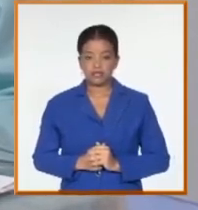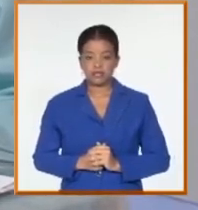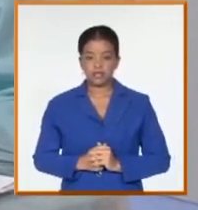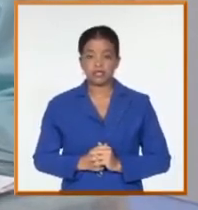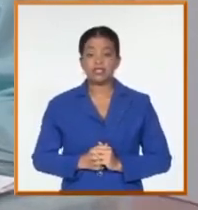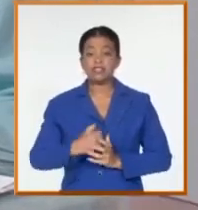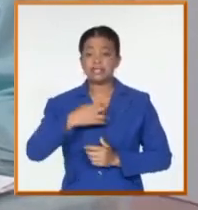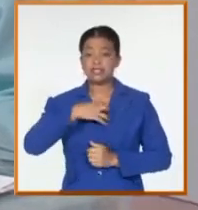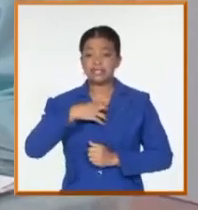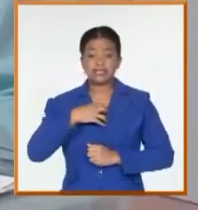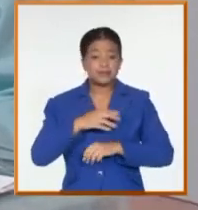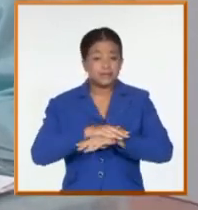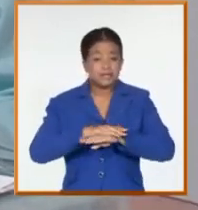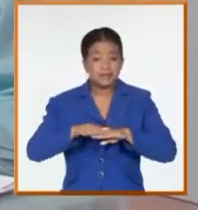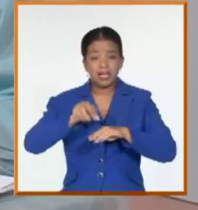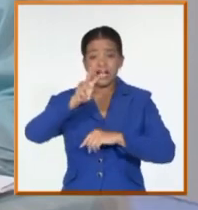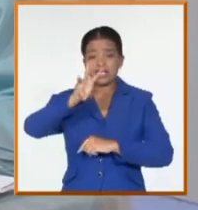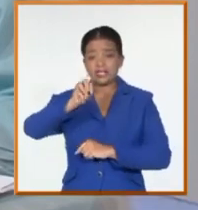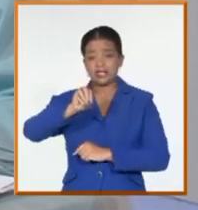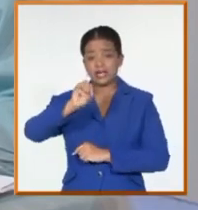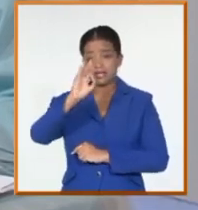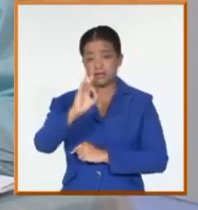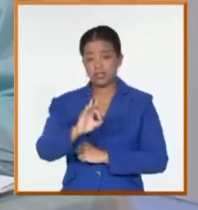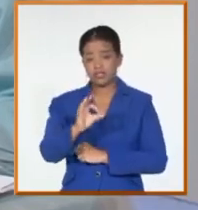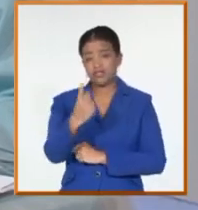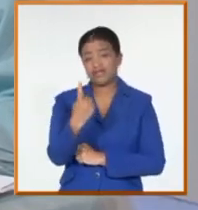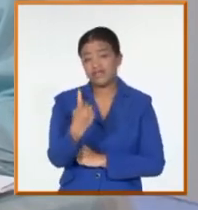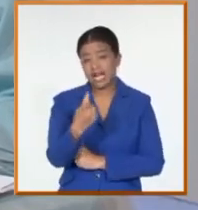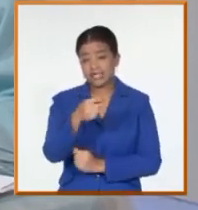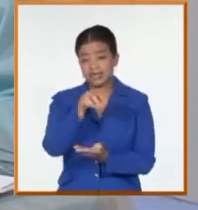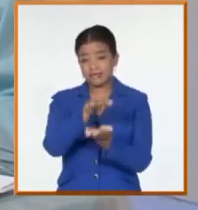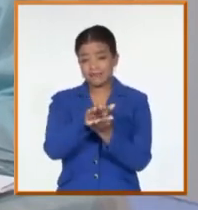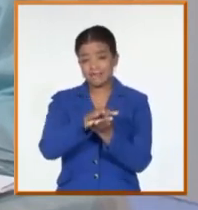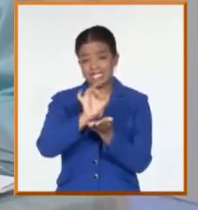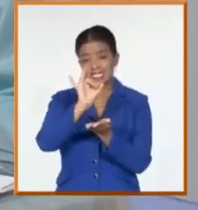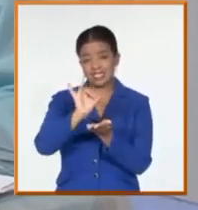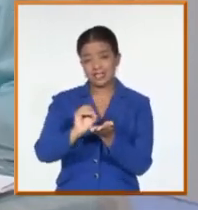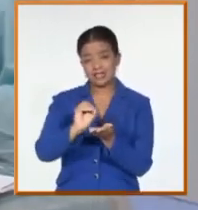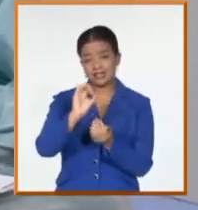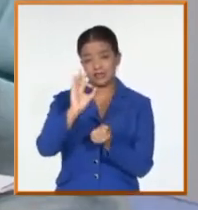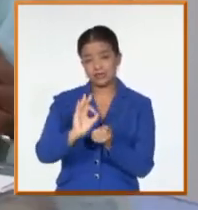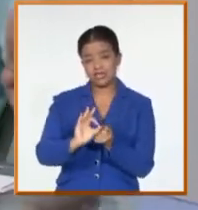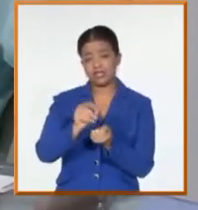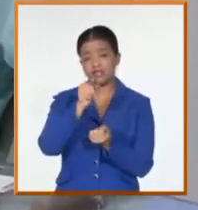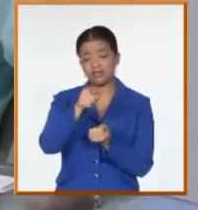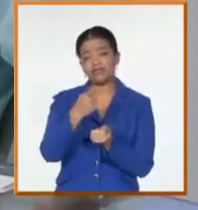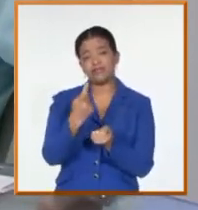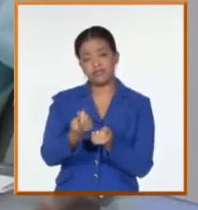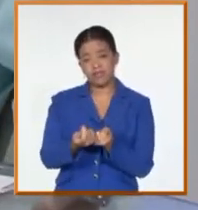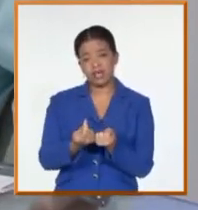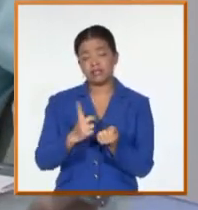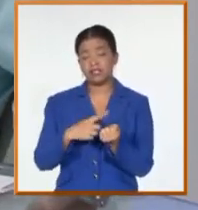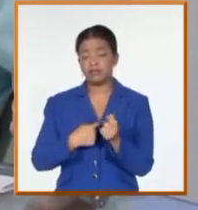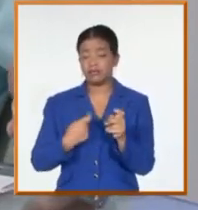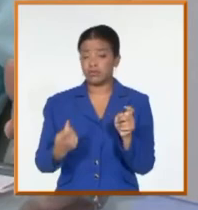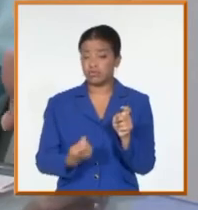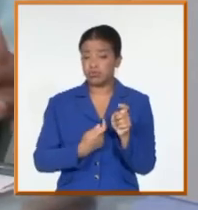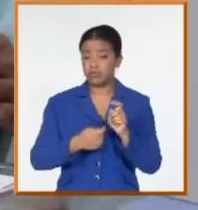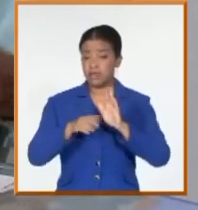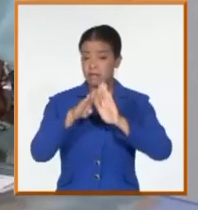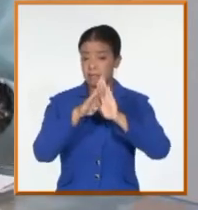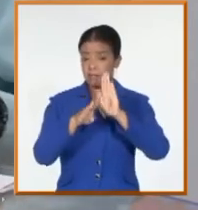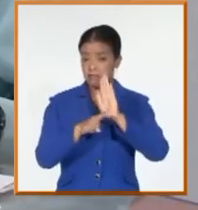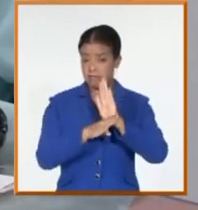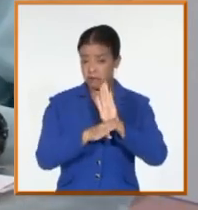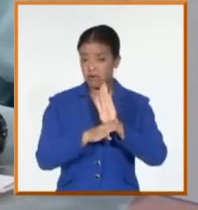30% estamos hablando de un 70% pendiente que por supuesto tenemos que en el cronograma que